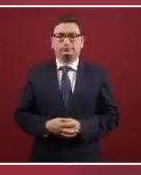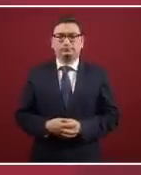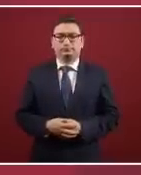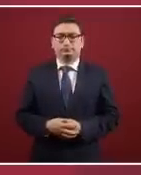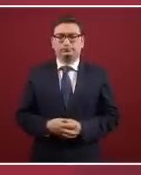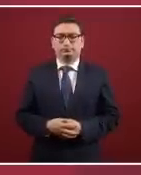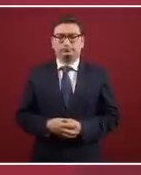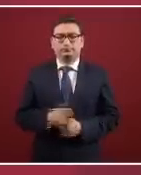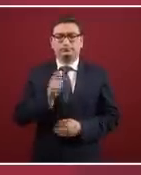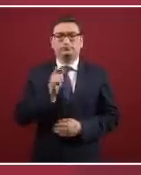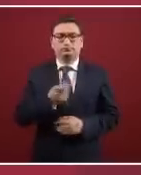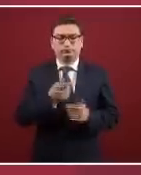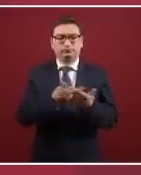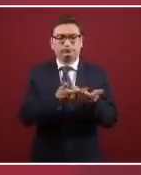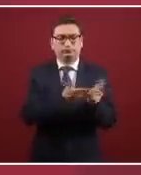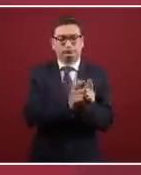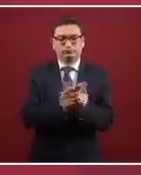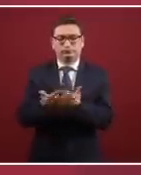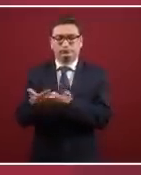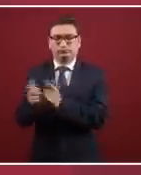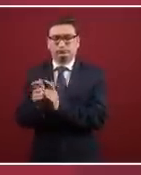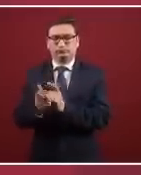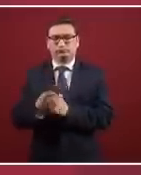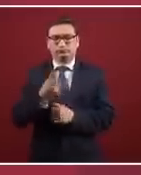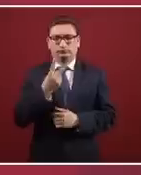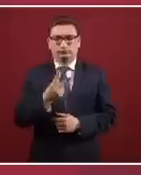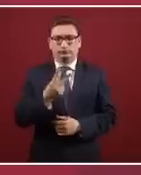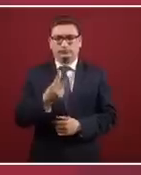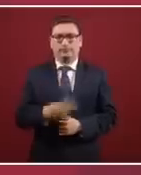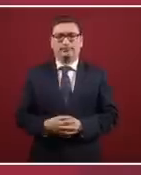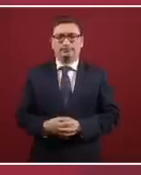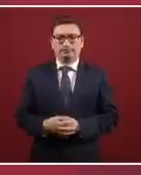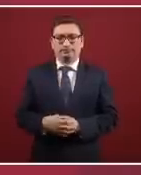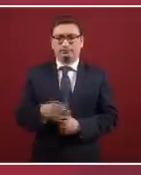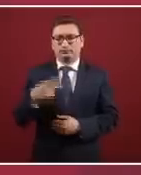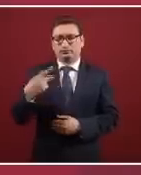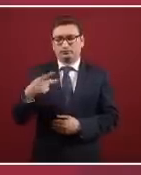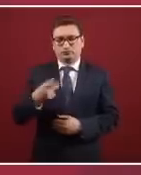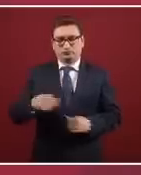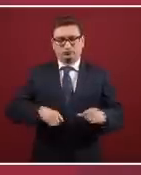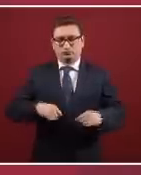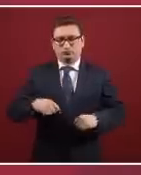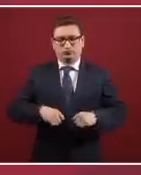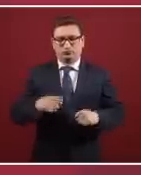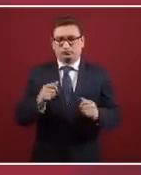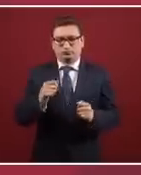dos grupos que tienen alguna actividad